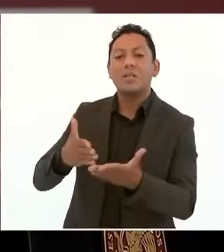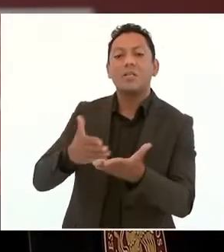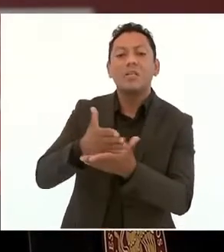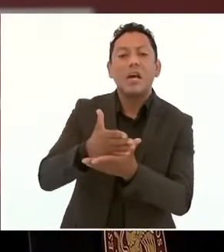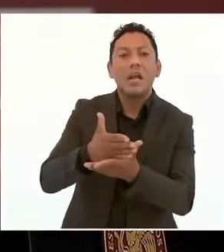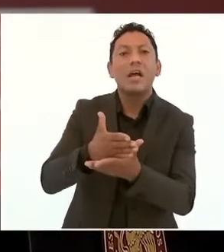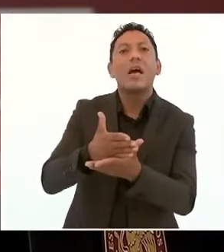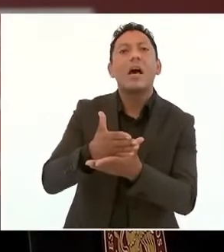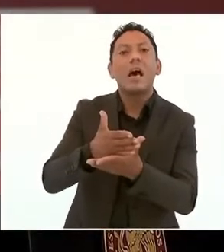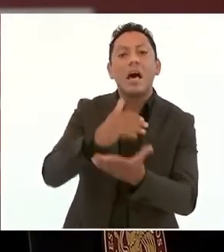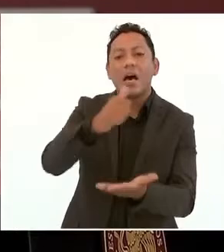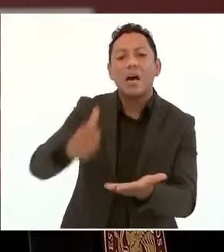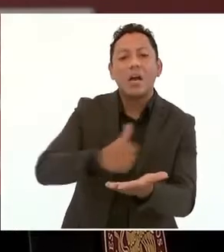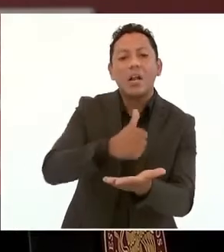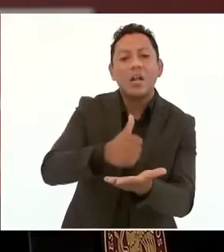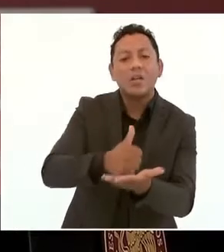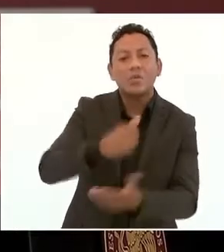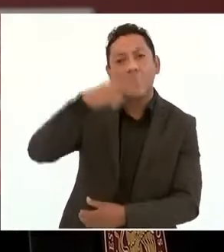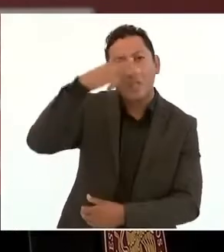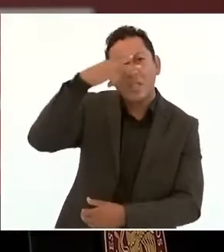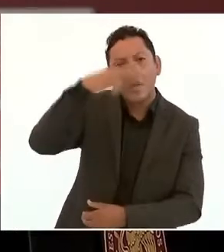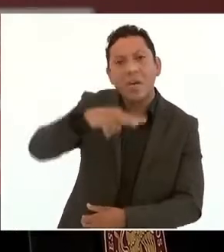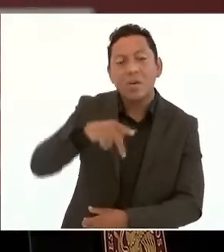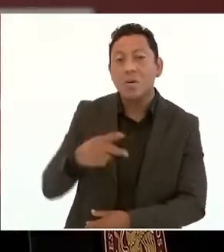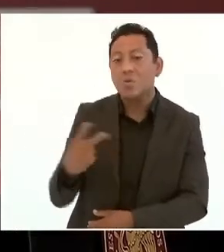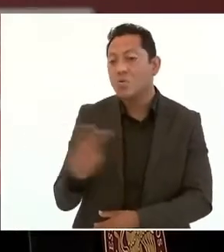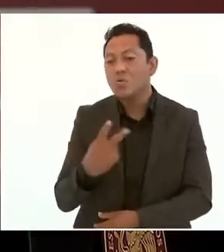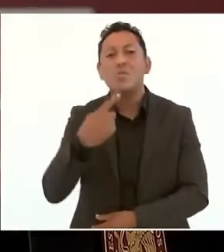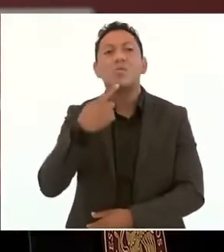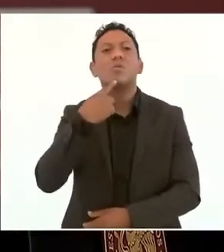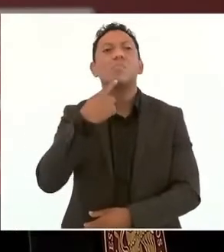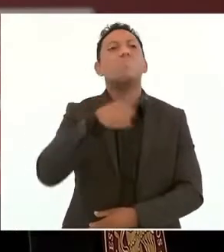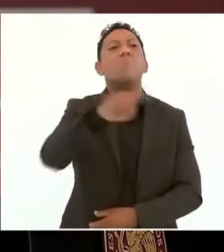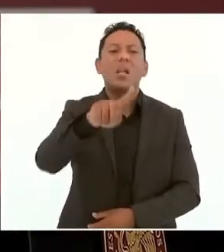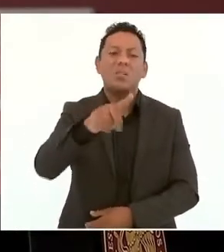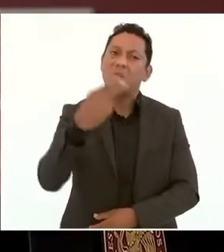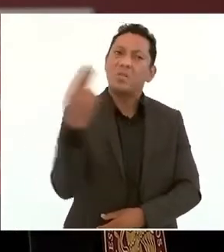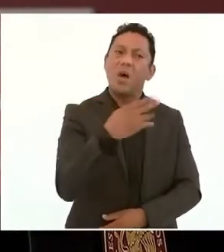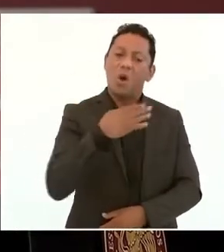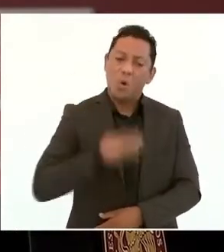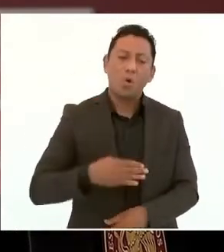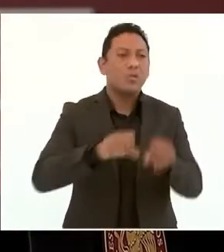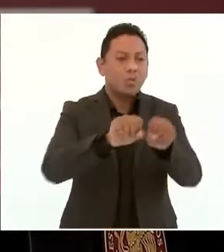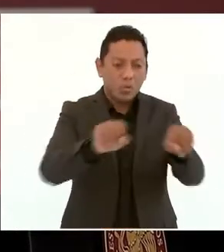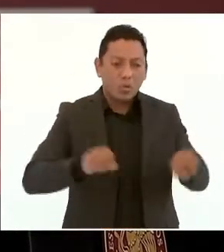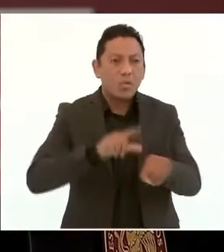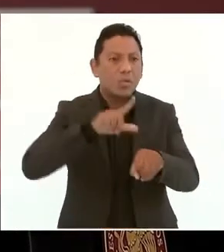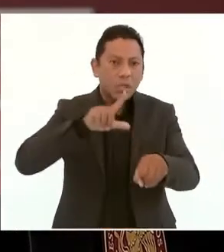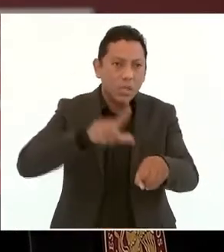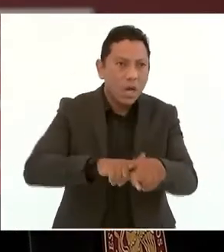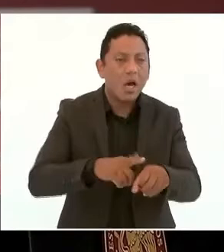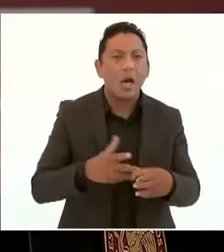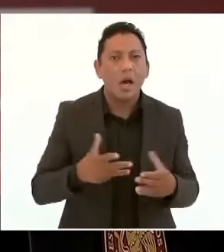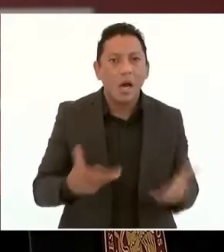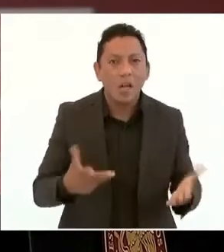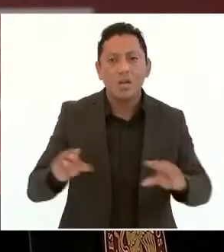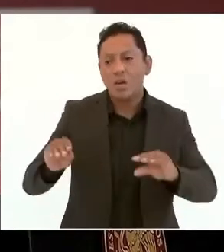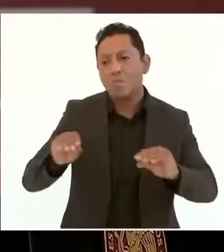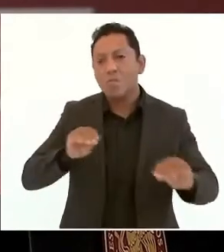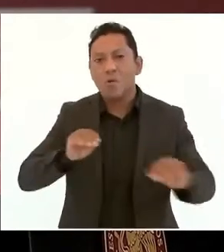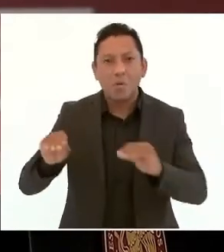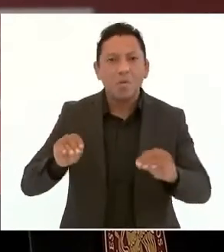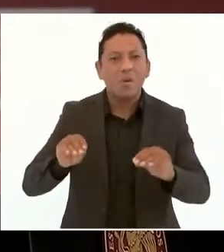México y estaban demandando justicia social. Y el